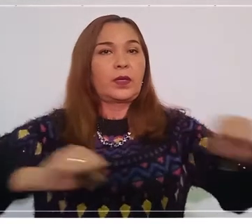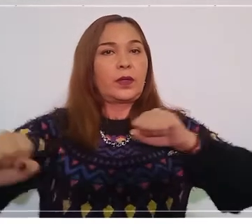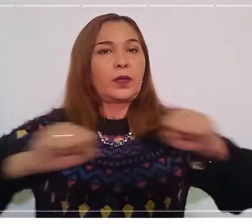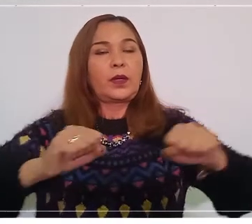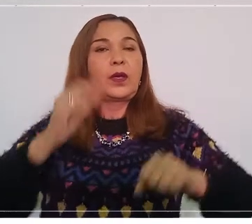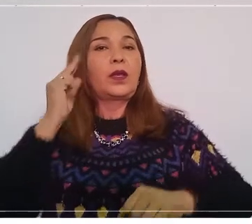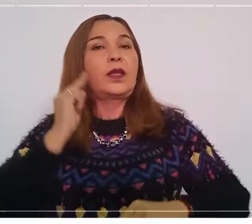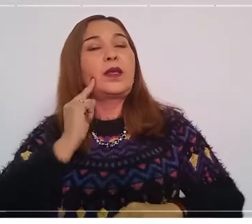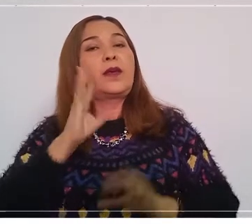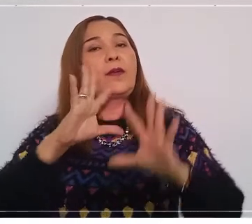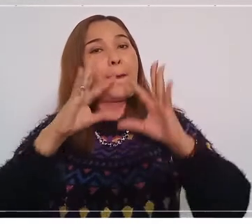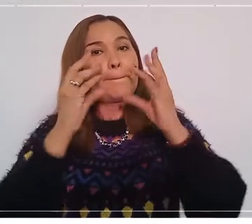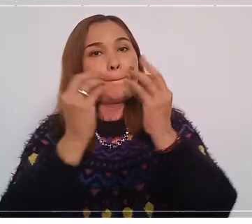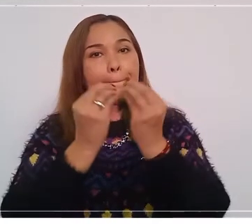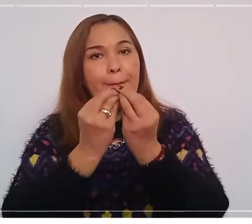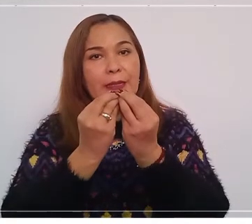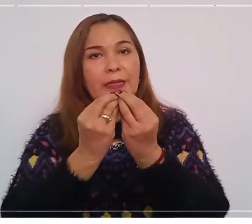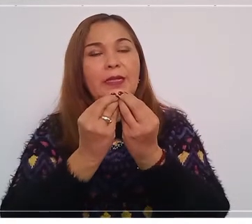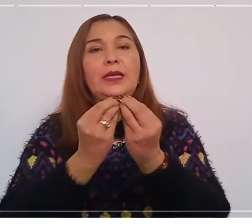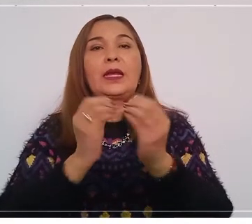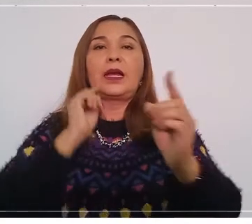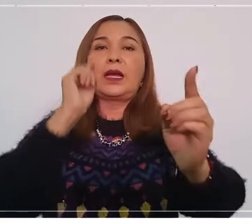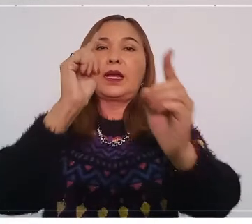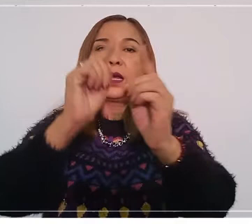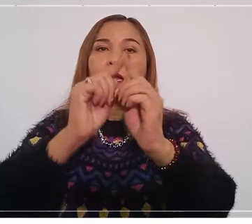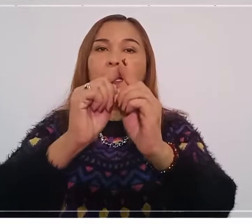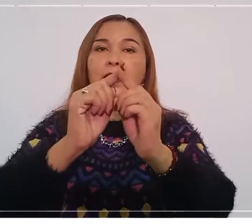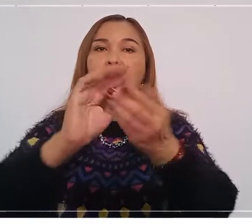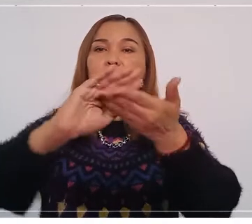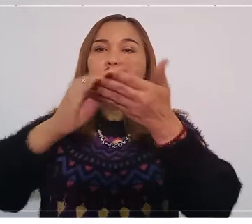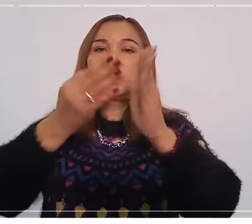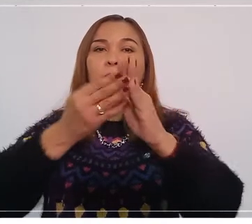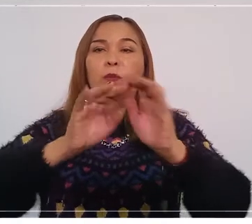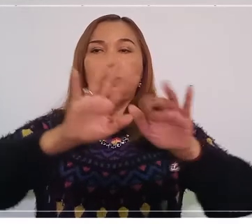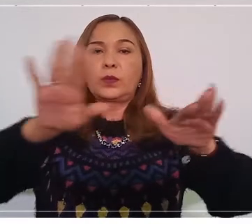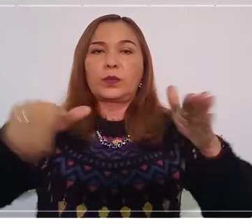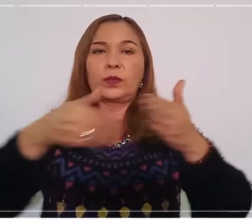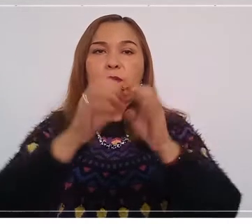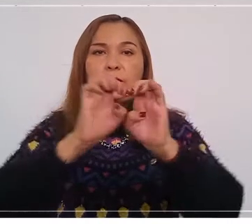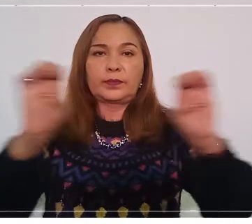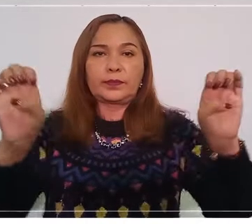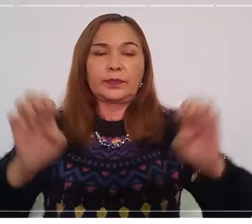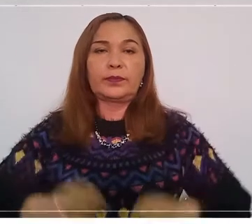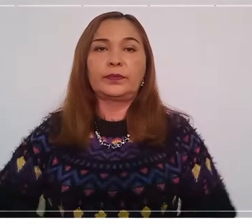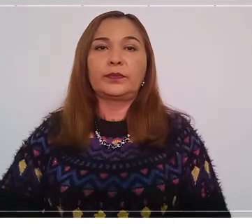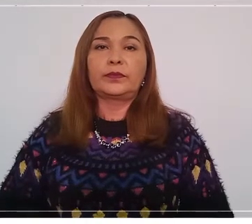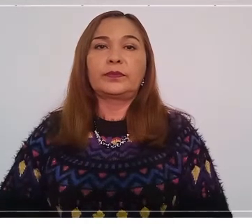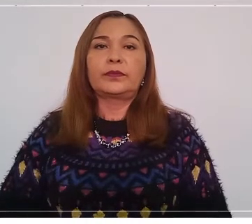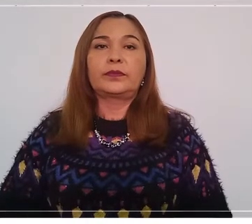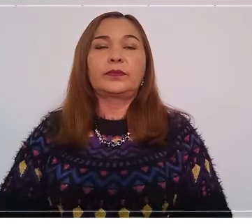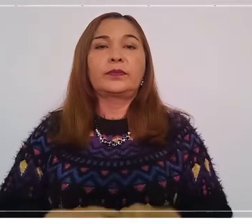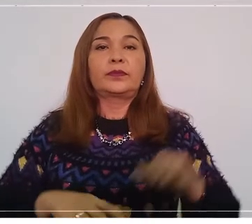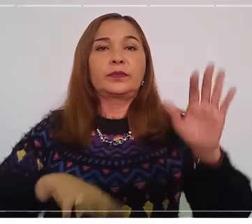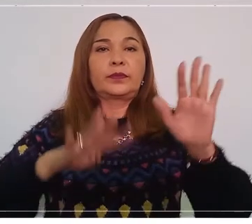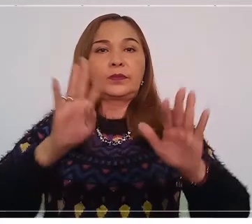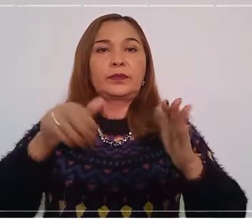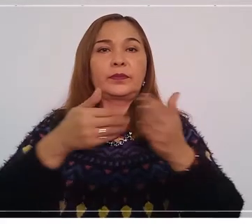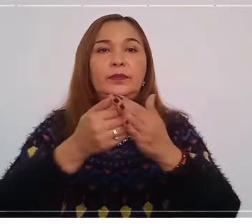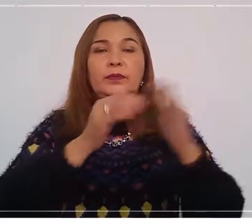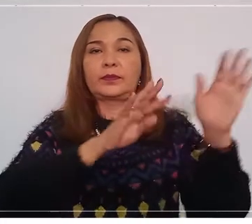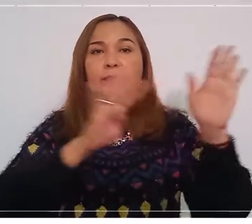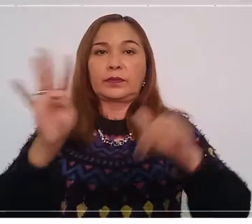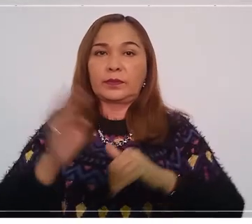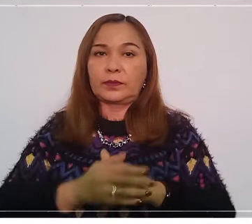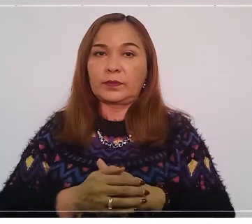movimiento bolivariano de familias hacia la comuna liz acción de la educación del día 14 al